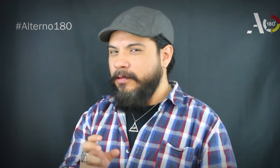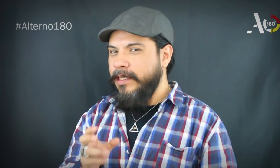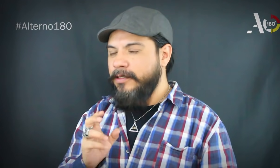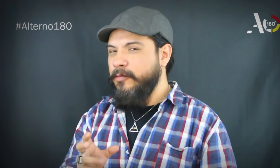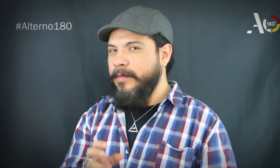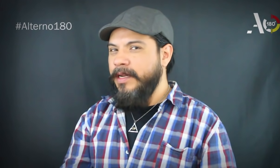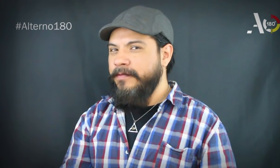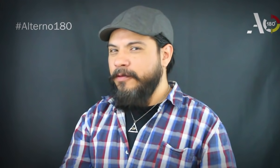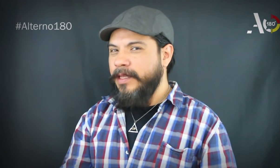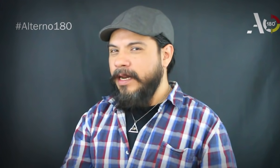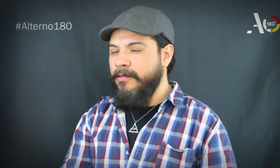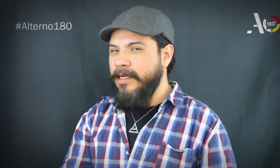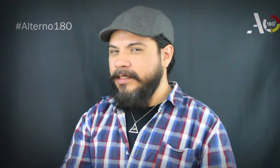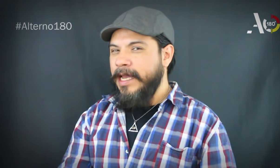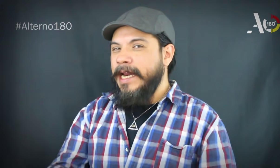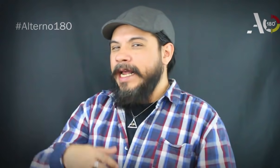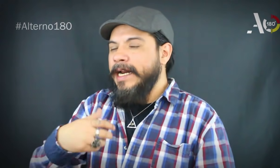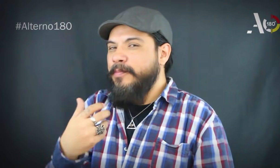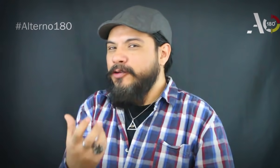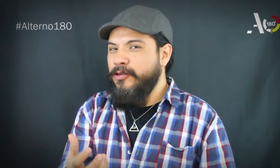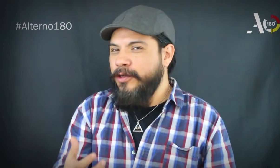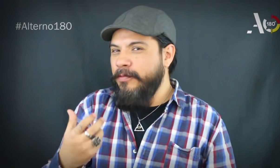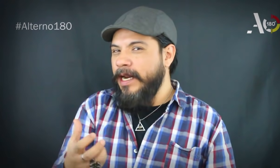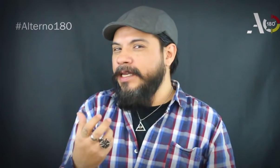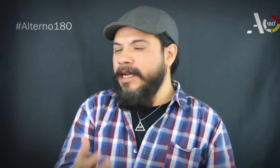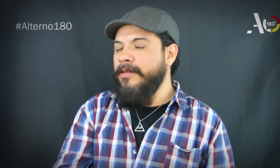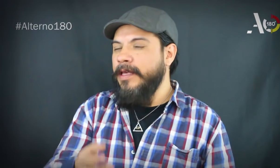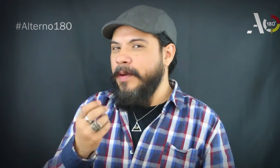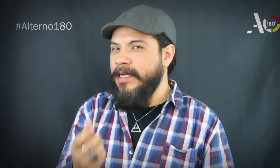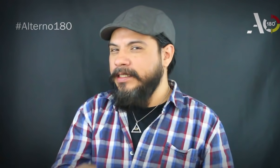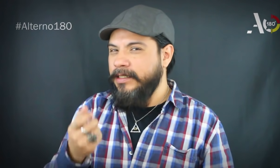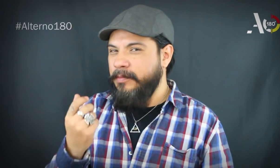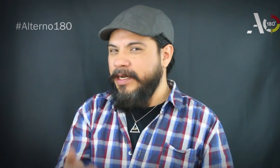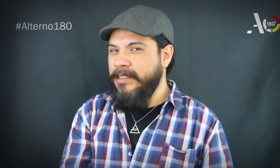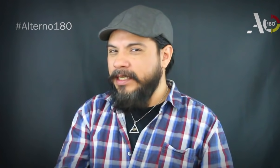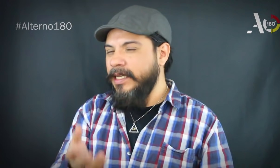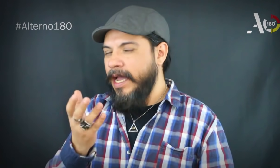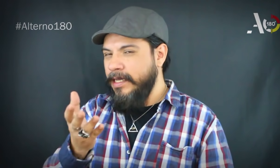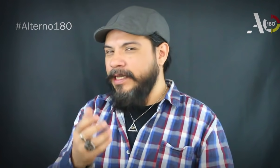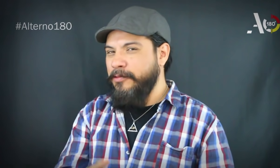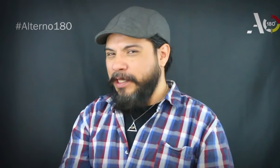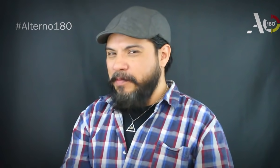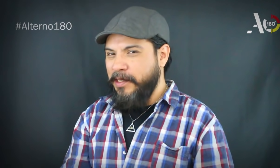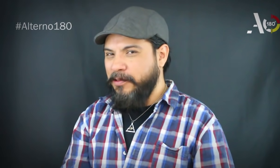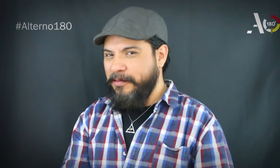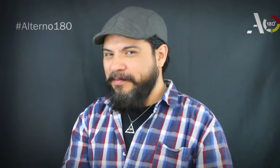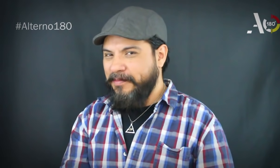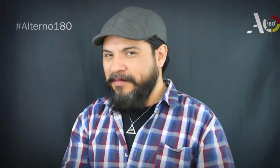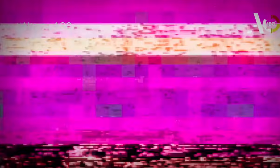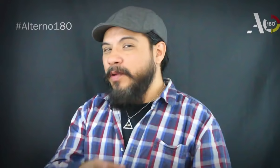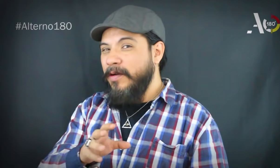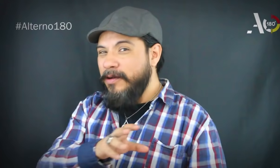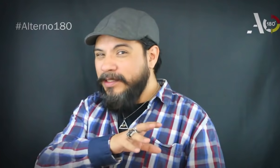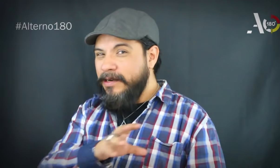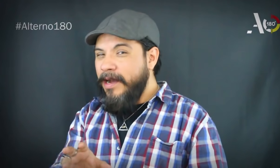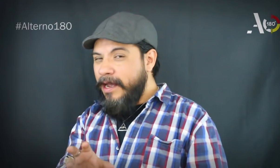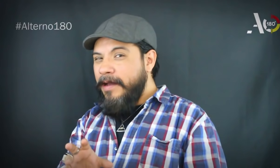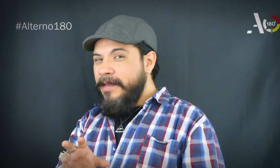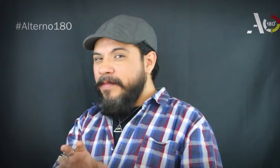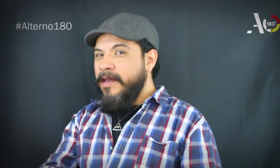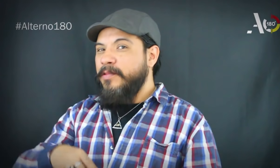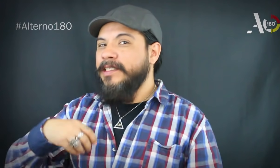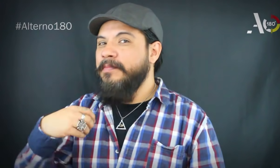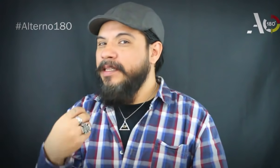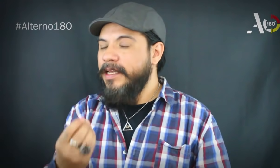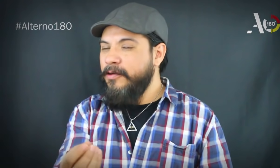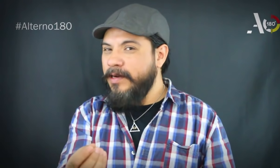un mensaje durante su primer informe de labores, le reprochó que hubiera llenado de panistas y priistas a ese ayuntamiento. Pero la cosa no acaba